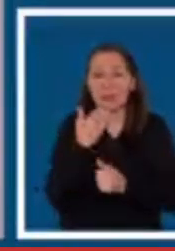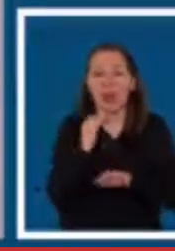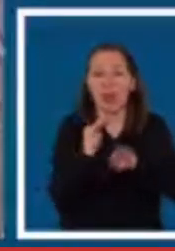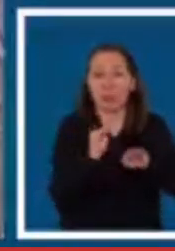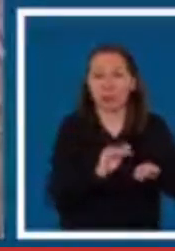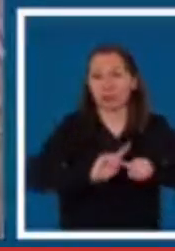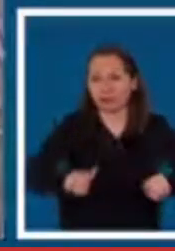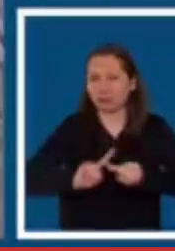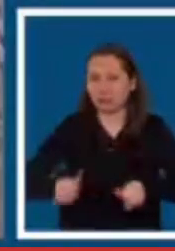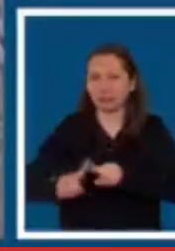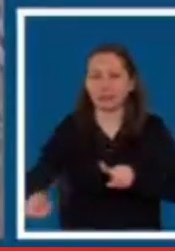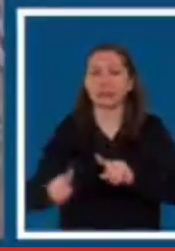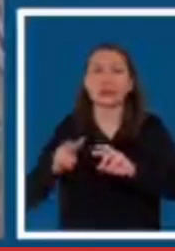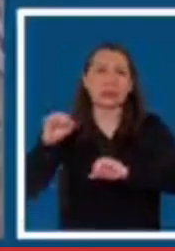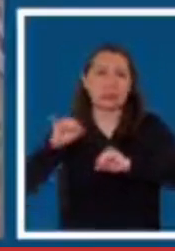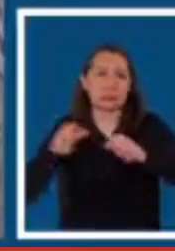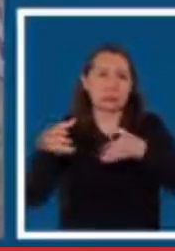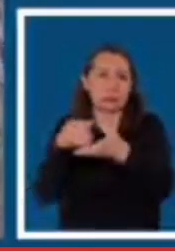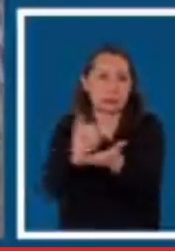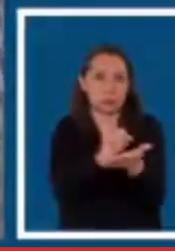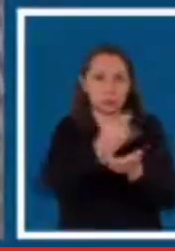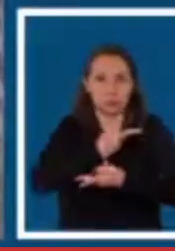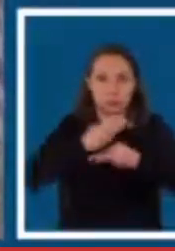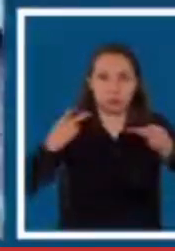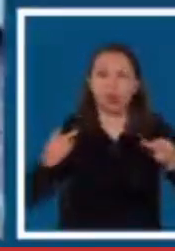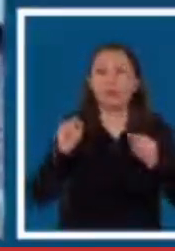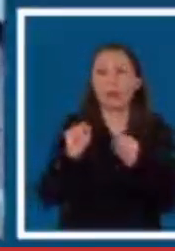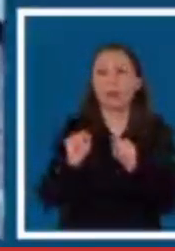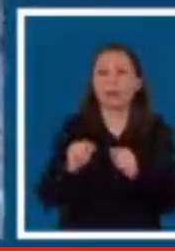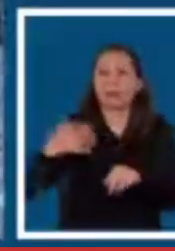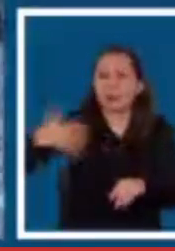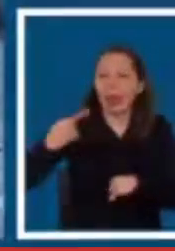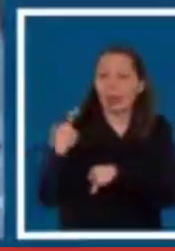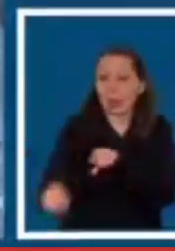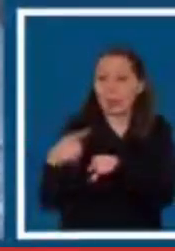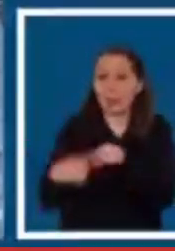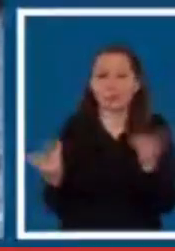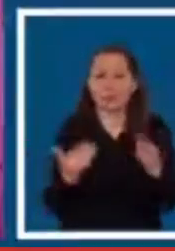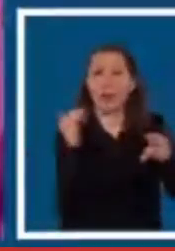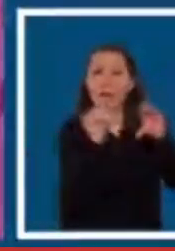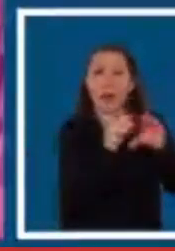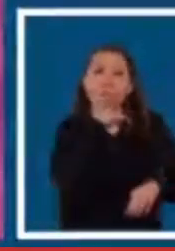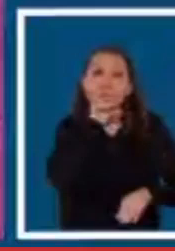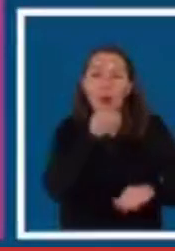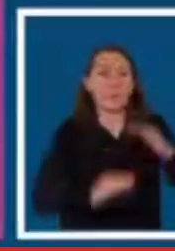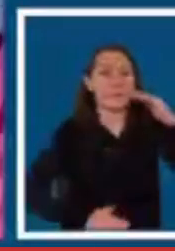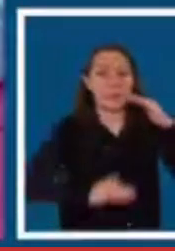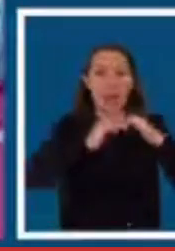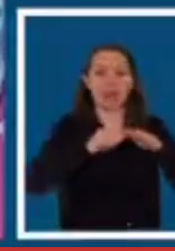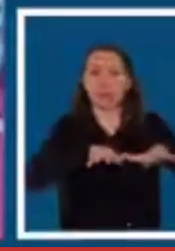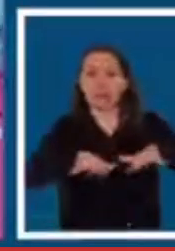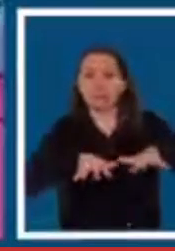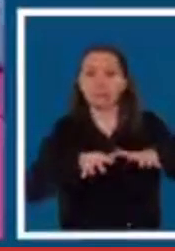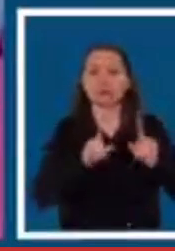de distintas agencias públicas clave el crédito y en eso bancoestado ha activado el máximo